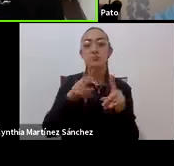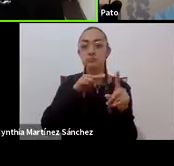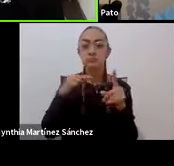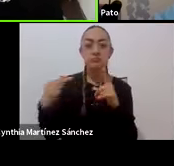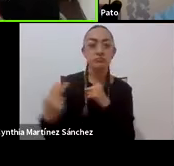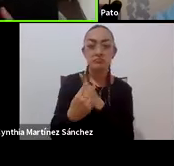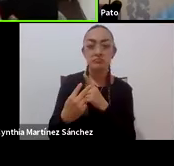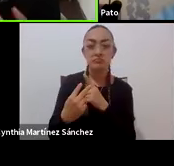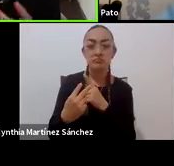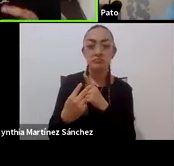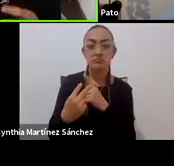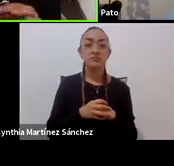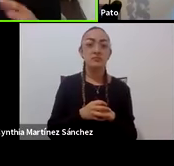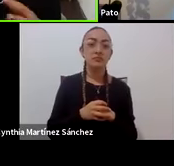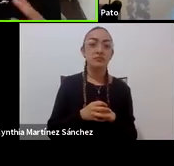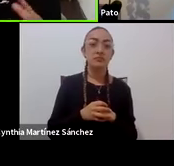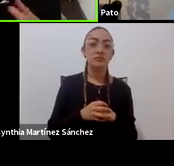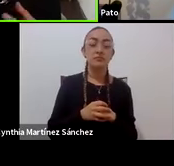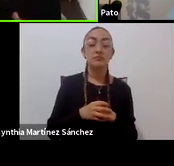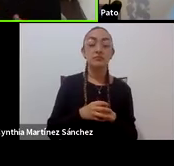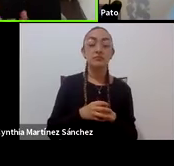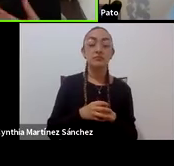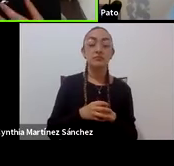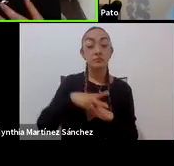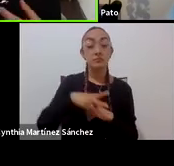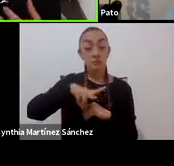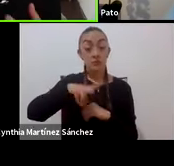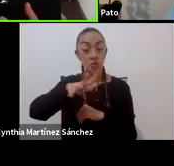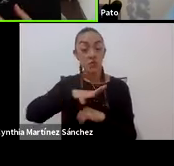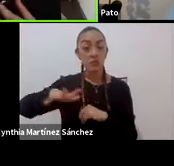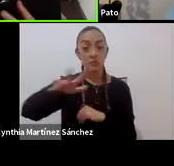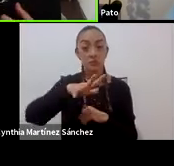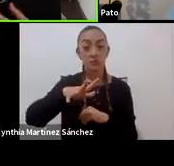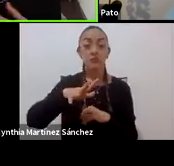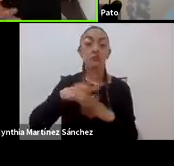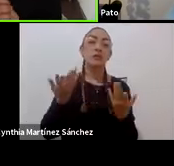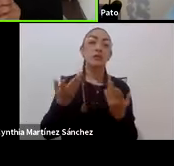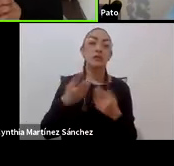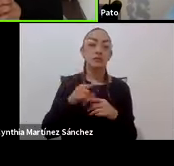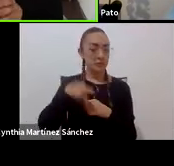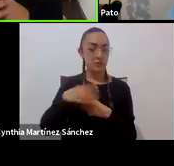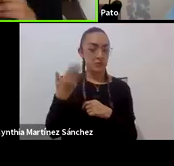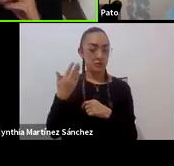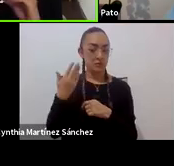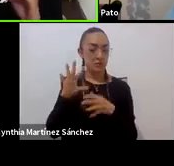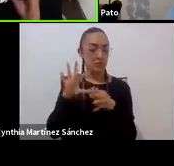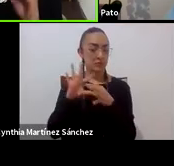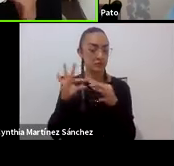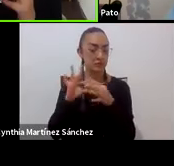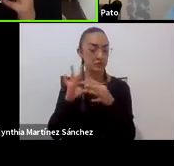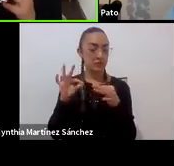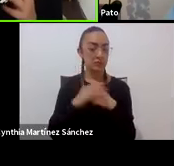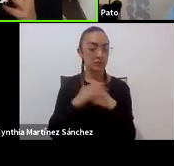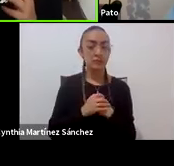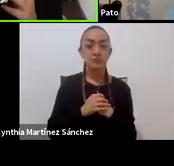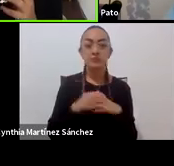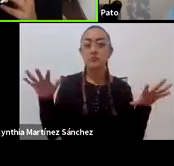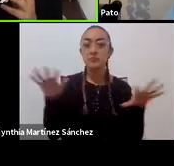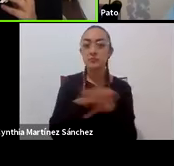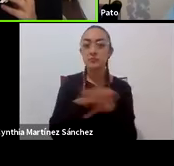Totalmente. Es un espacio donde podemos unir lo que han estado platicando Patricio y Samuel, porque el cambiar